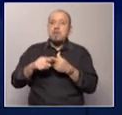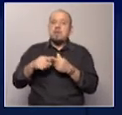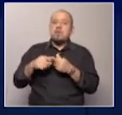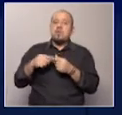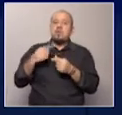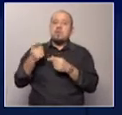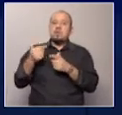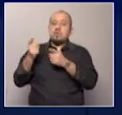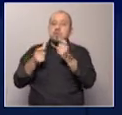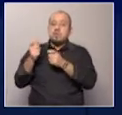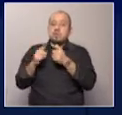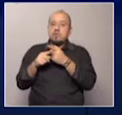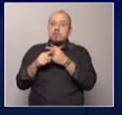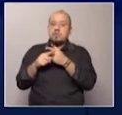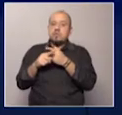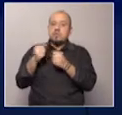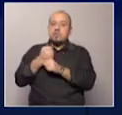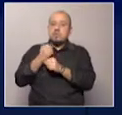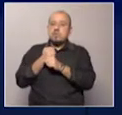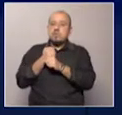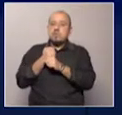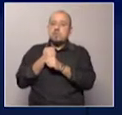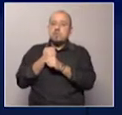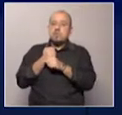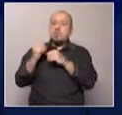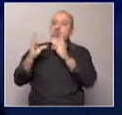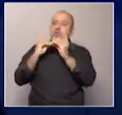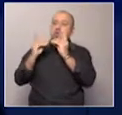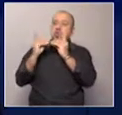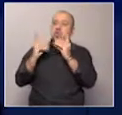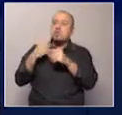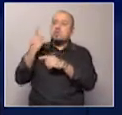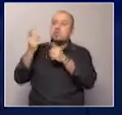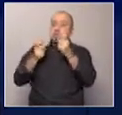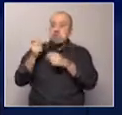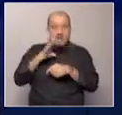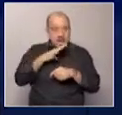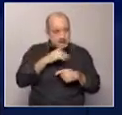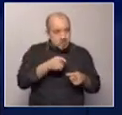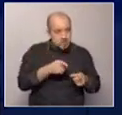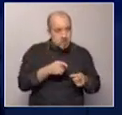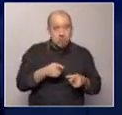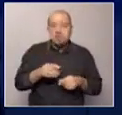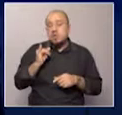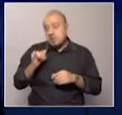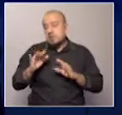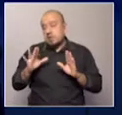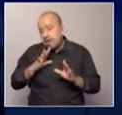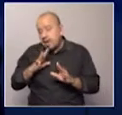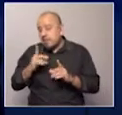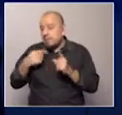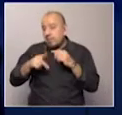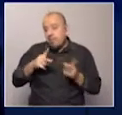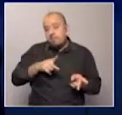de sostener este trabajo tener un diálogo con otras personas existen bueno eso existe parcialmente hay